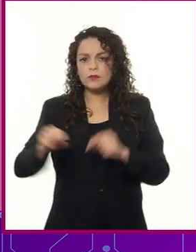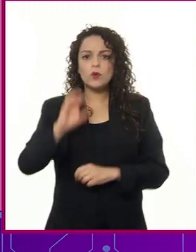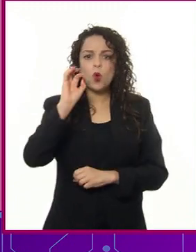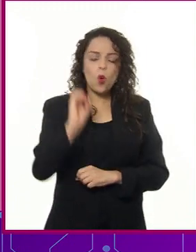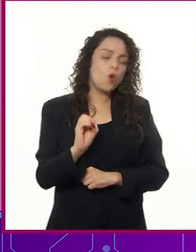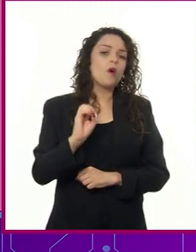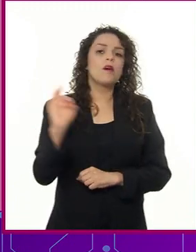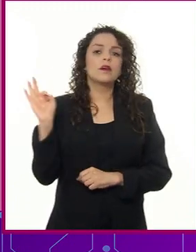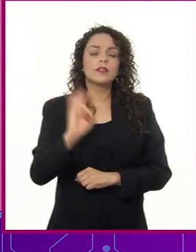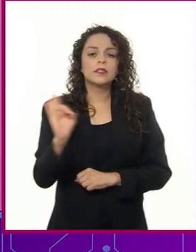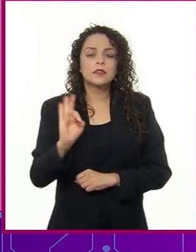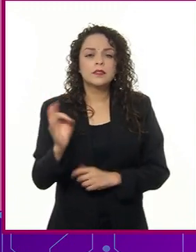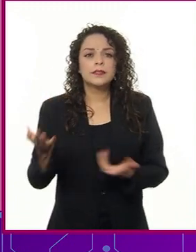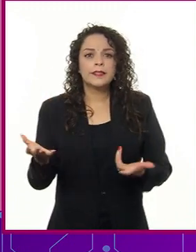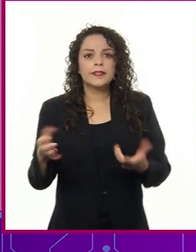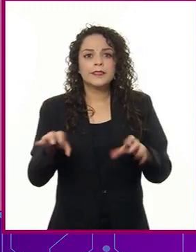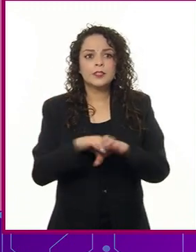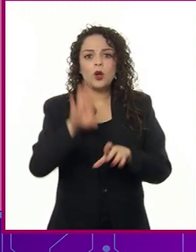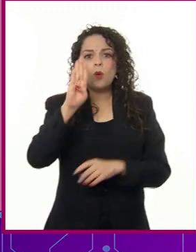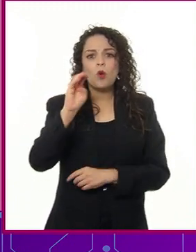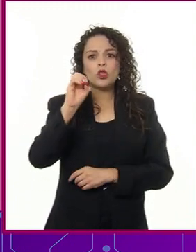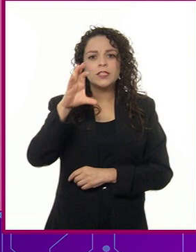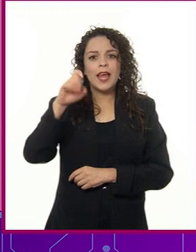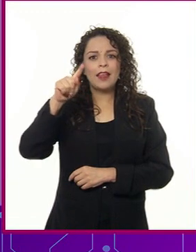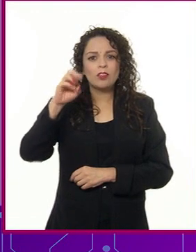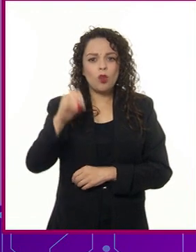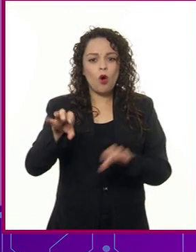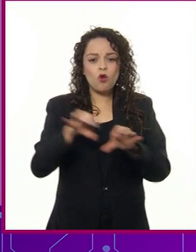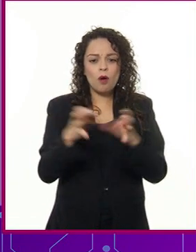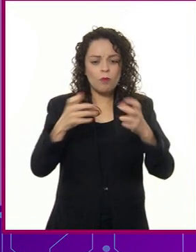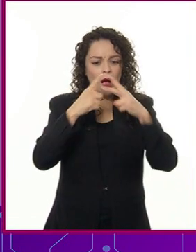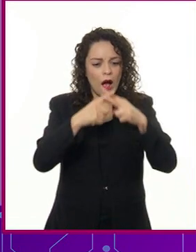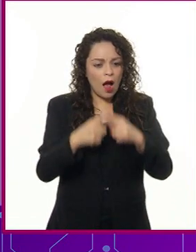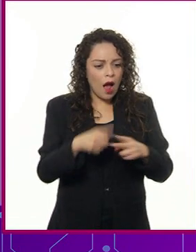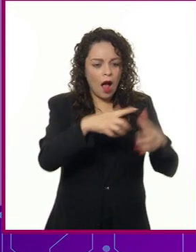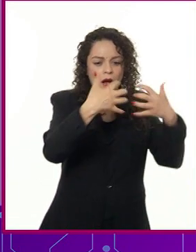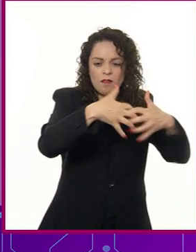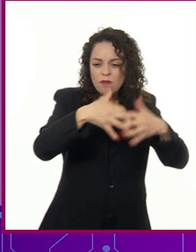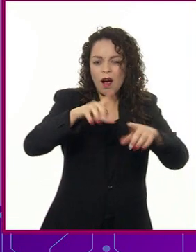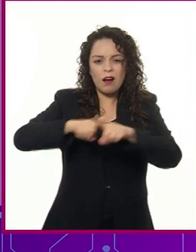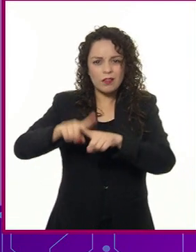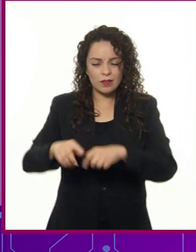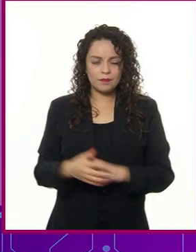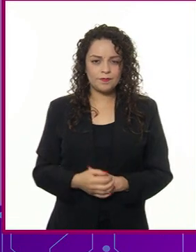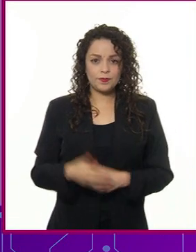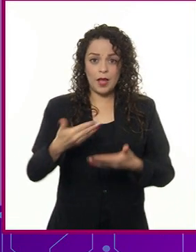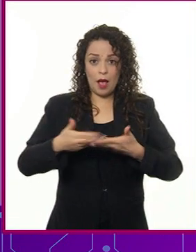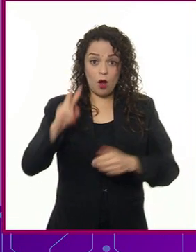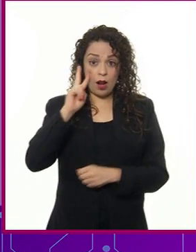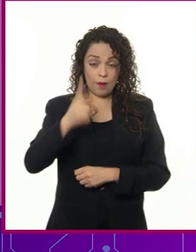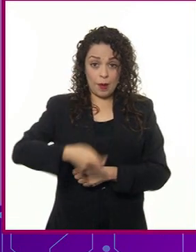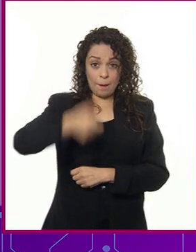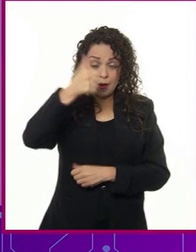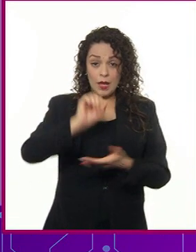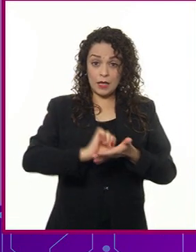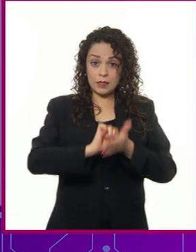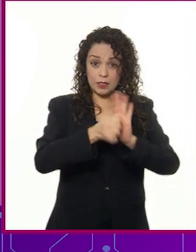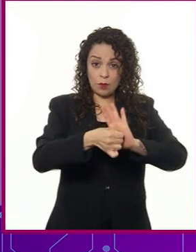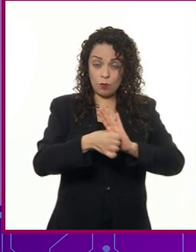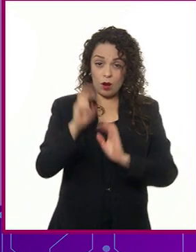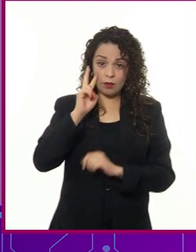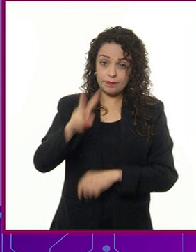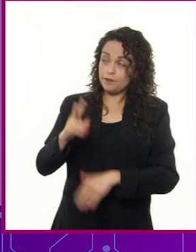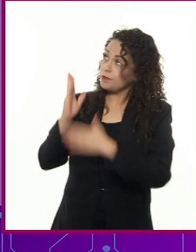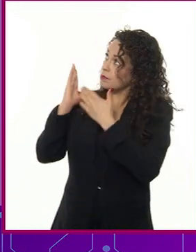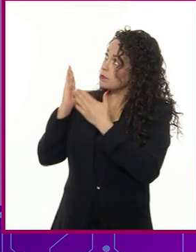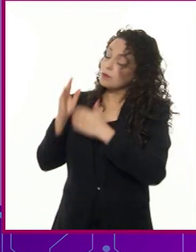maqueta. A continuación, te explico cada una de estas. En primer lugar, tenemos a los símbolos. Los símbolos son todas